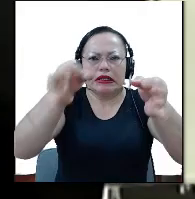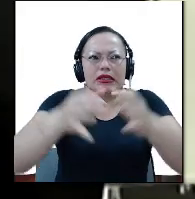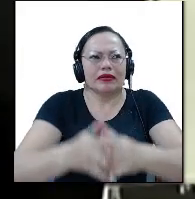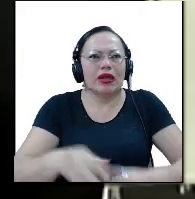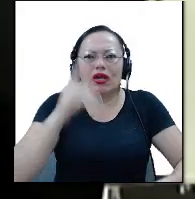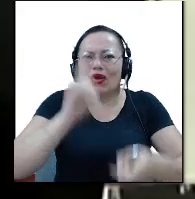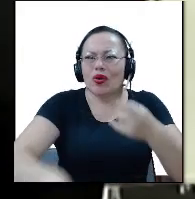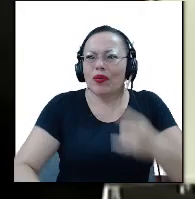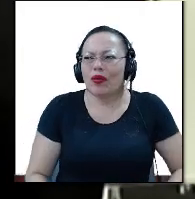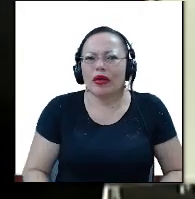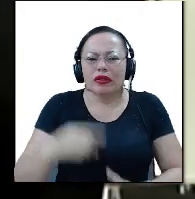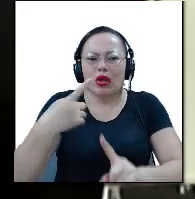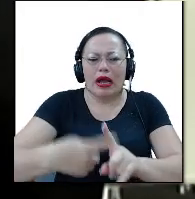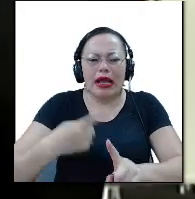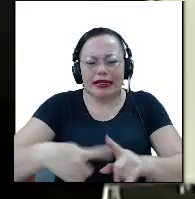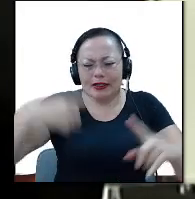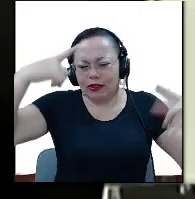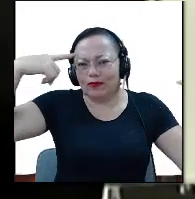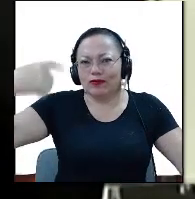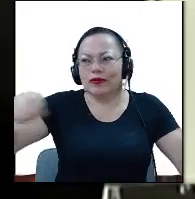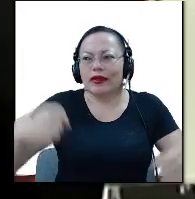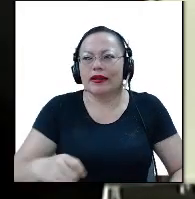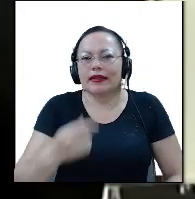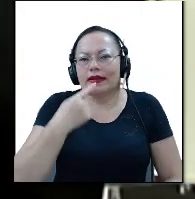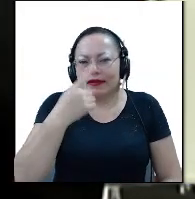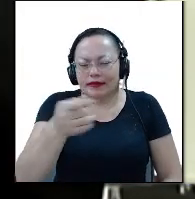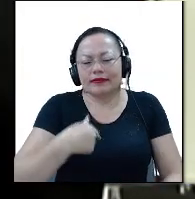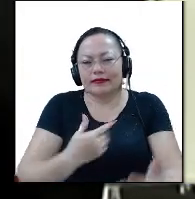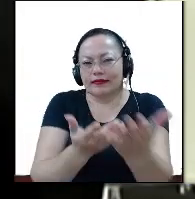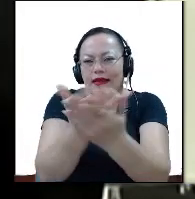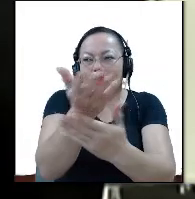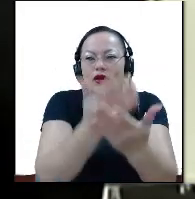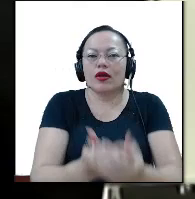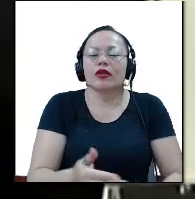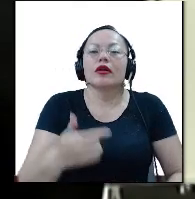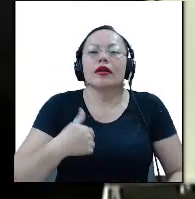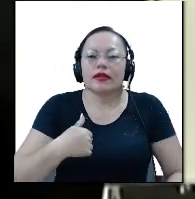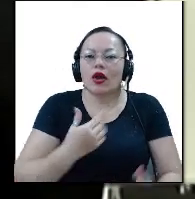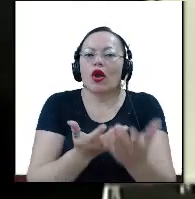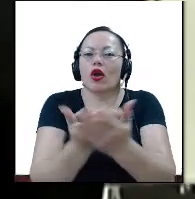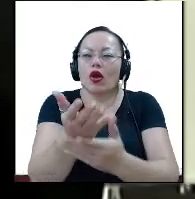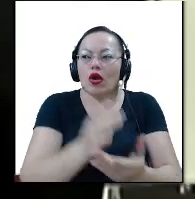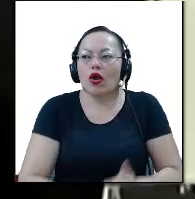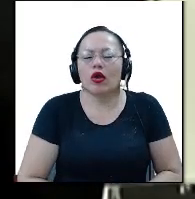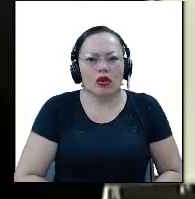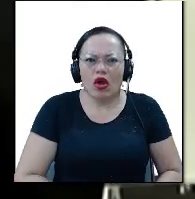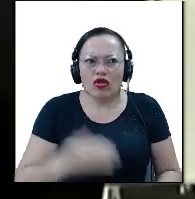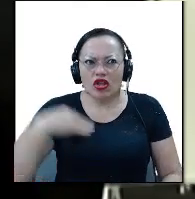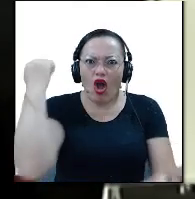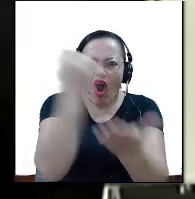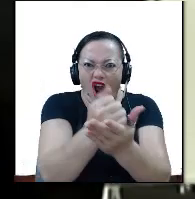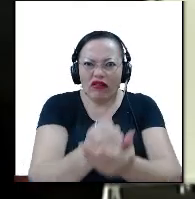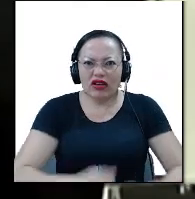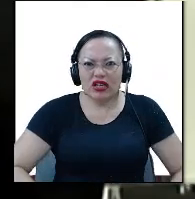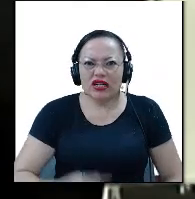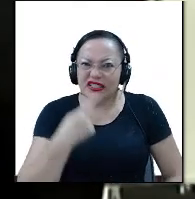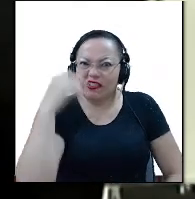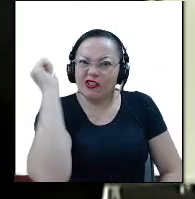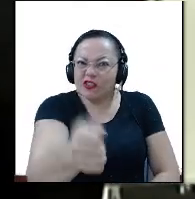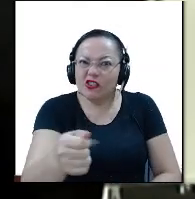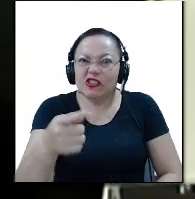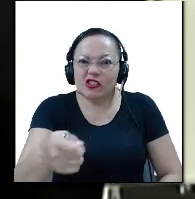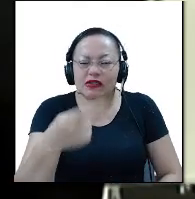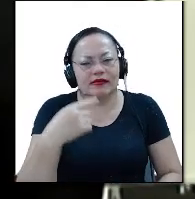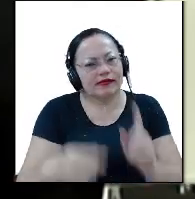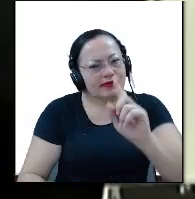puede solventar el arriendo, le sugeriría, oígase bien, como sugerencia, no es que sea lo que usted debe hacer,